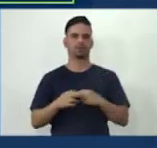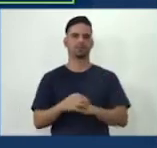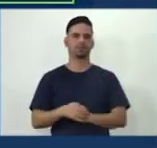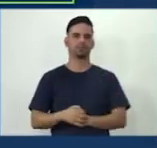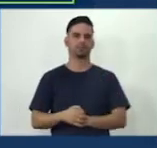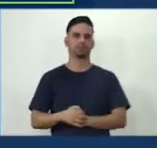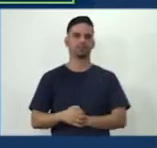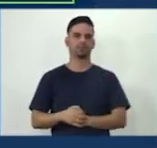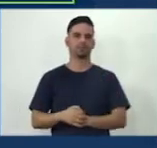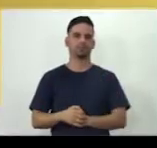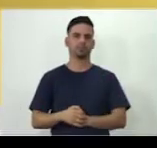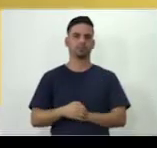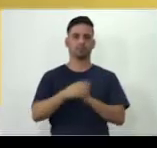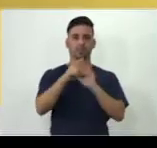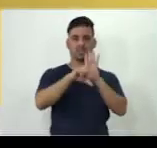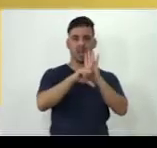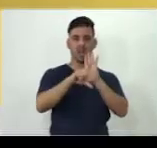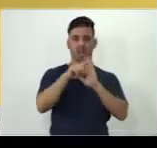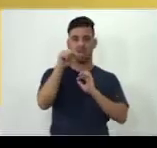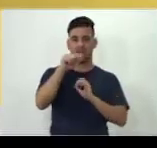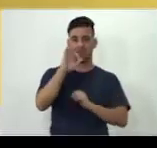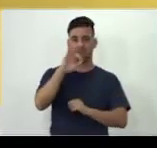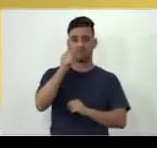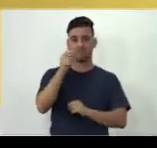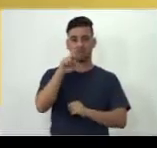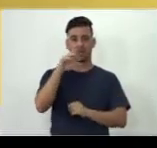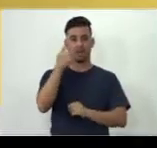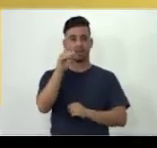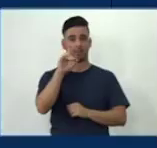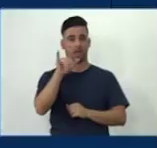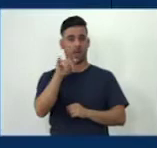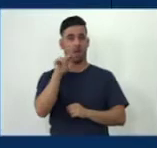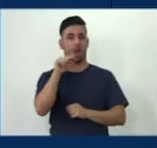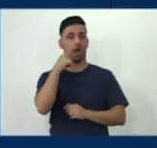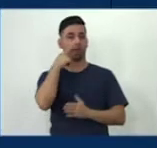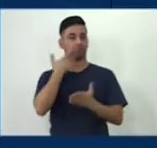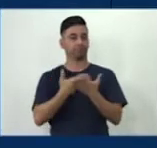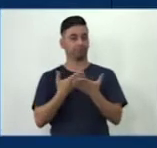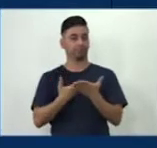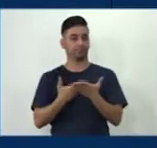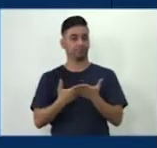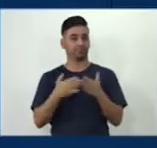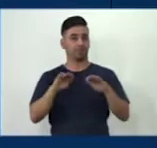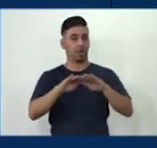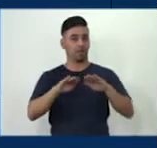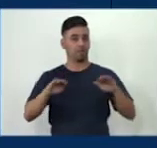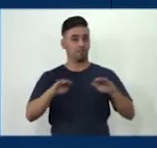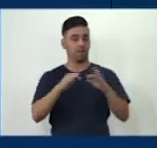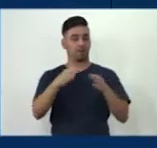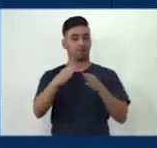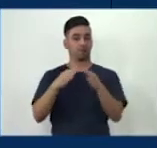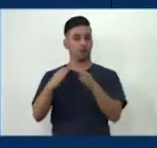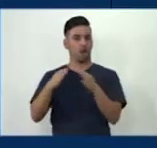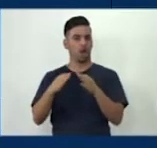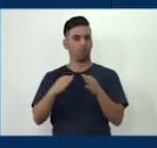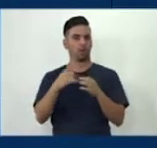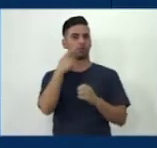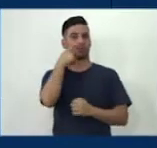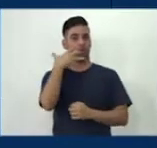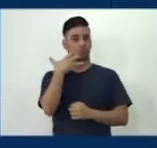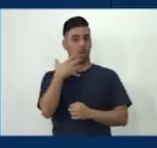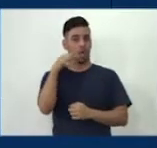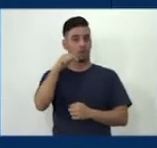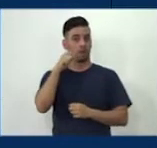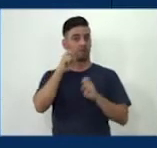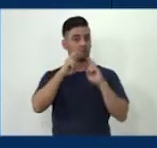corriente inducida. La ley de inducción electromagnética de Faraday constituye la base del funcionamiento de numerosos dispositivos